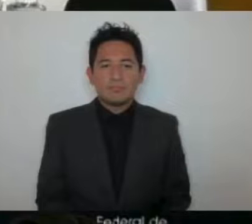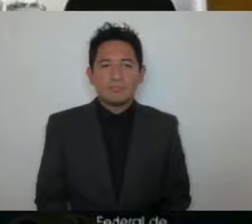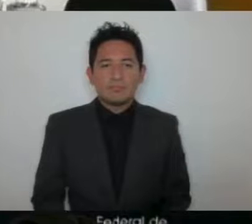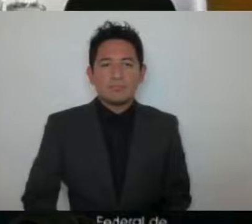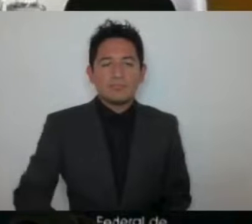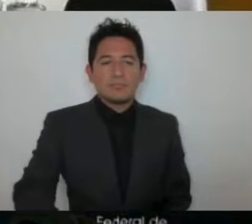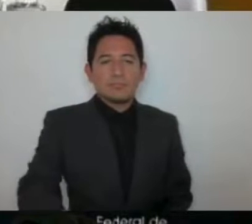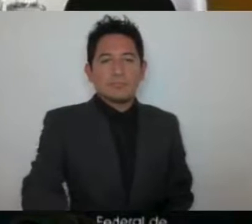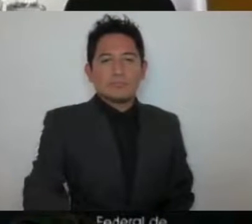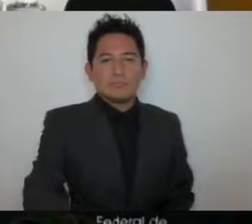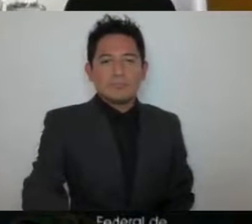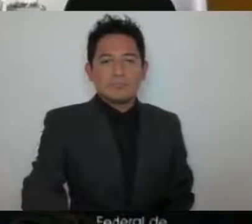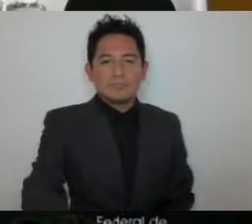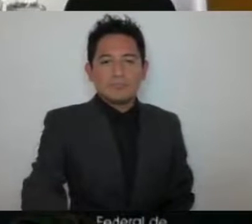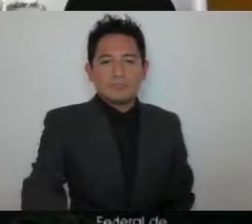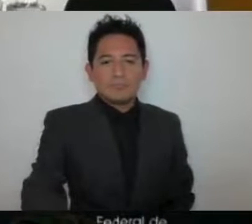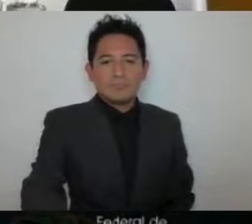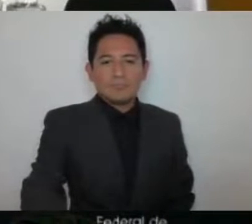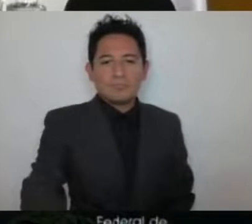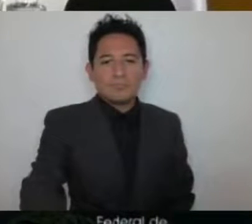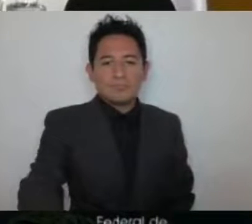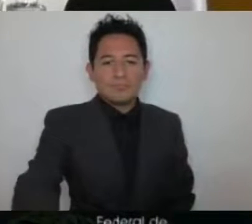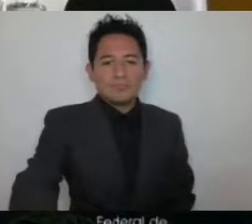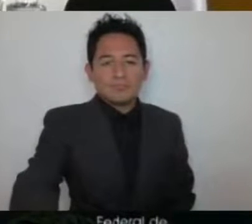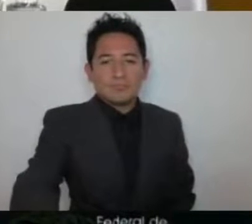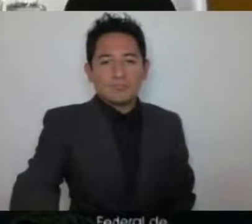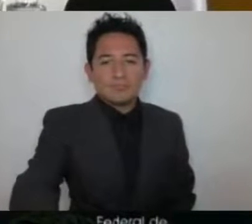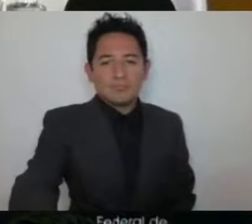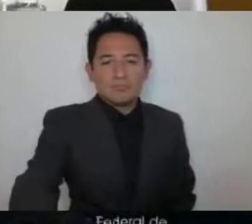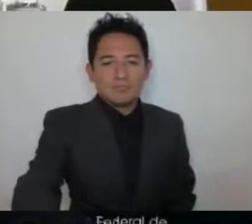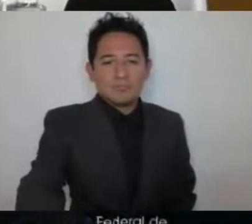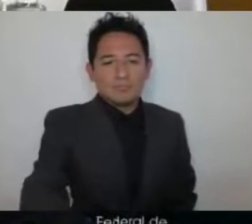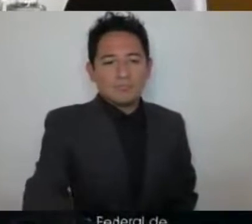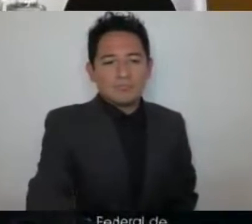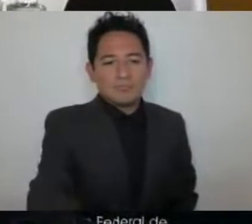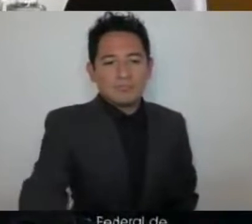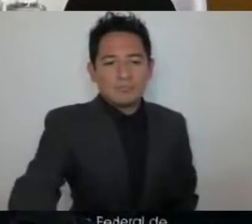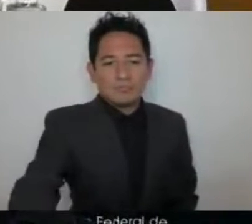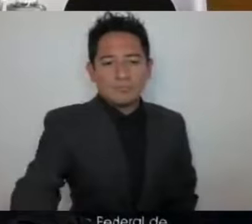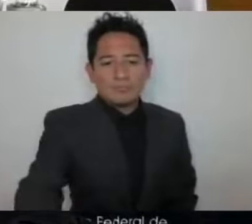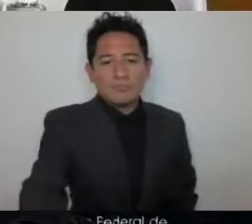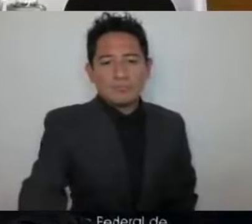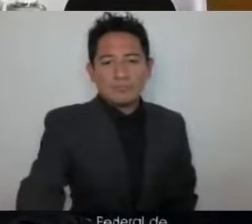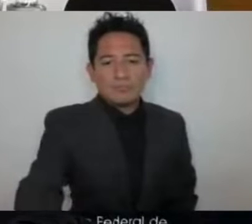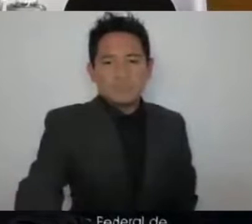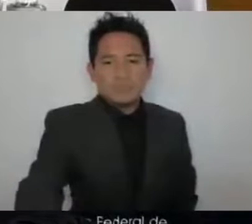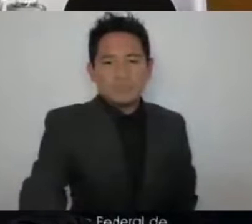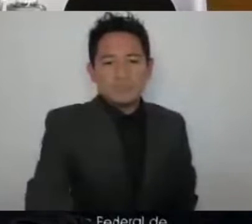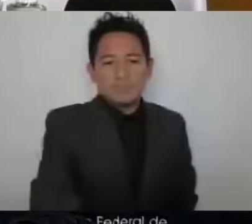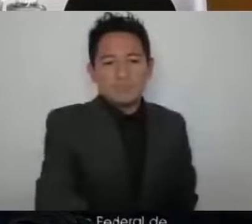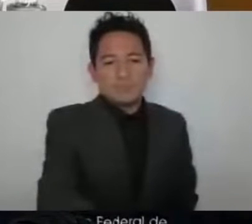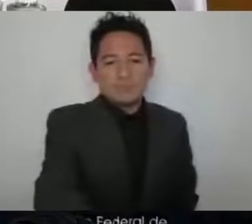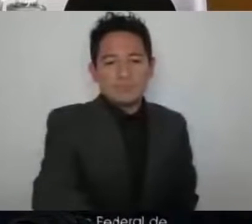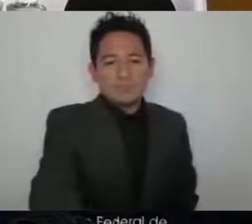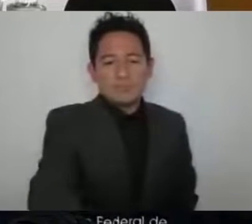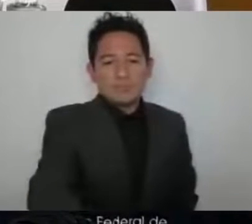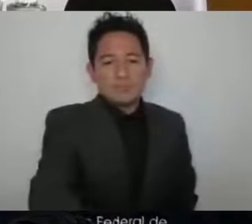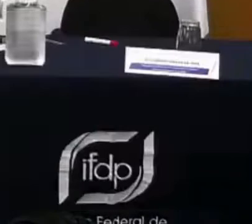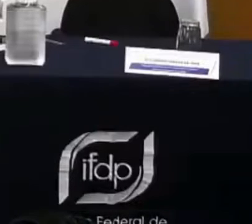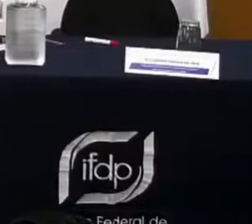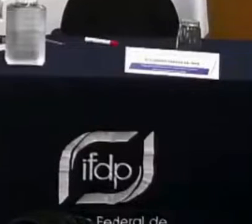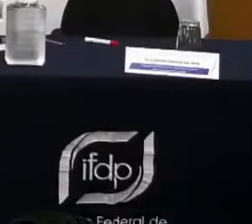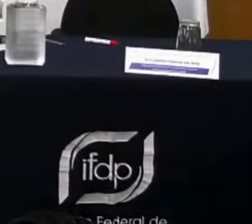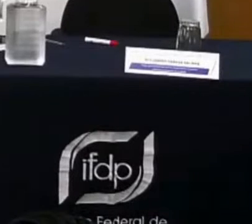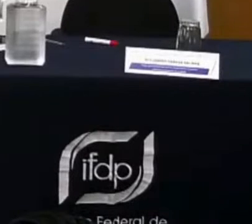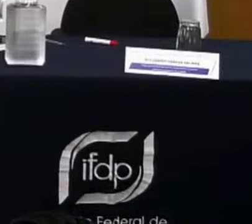que las personas que siguen la transmisión a través de las redes sociales del instituto y de la unidad de conocimiento científico de la suprema corte de